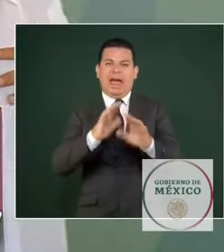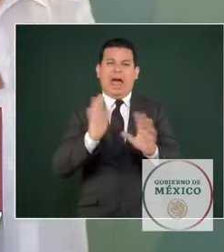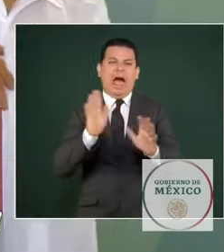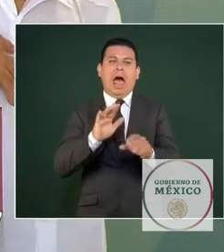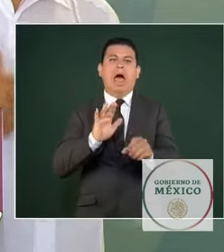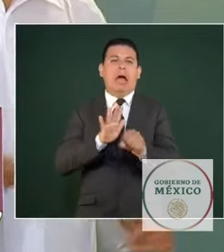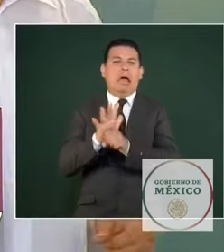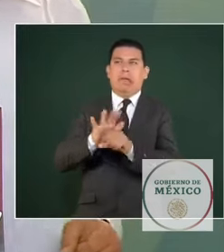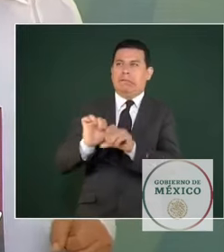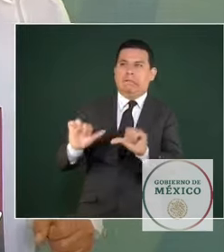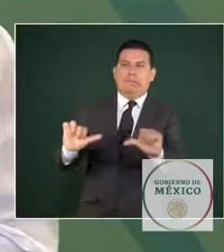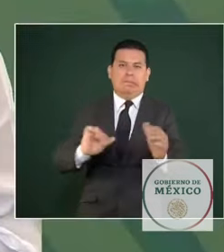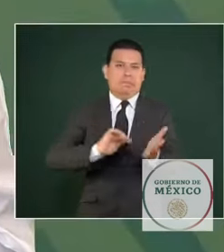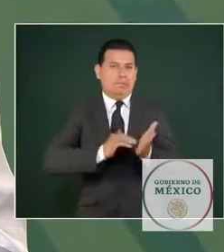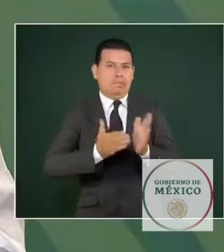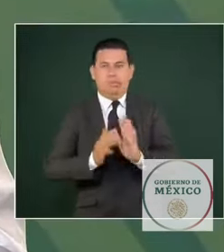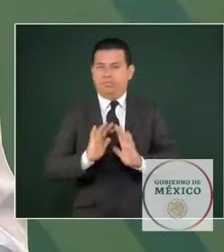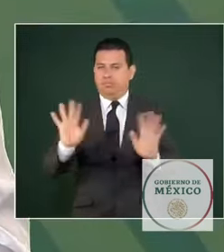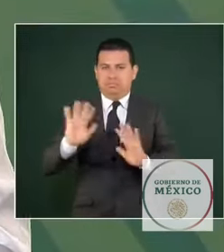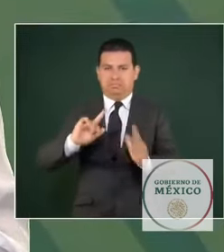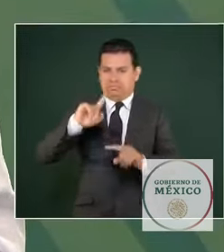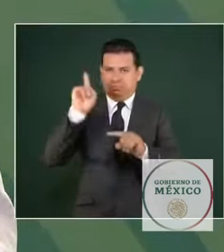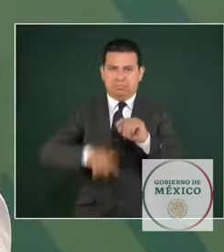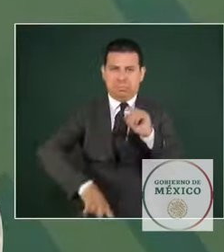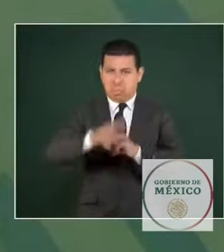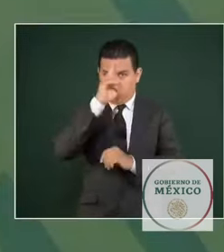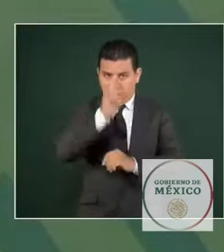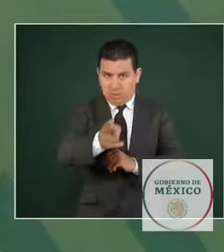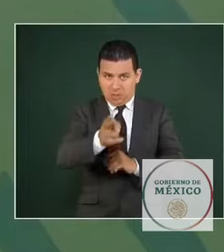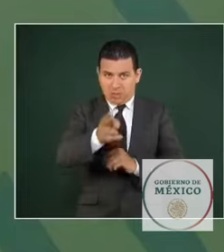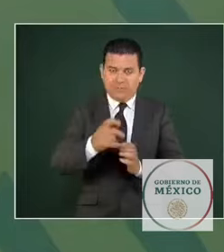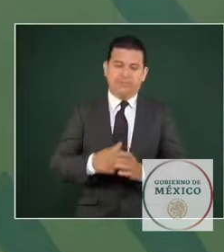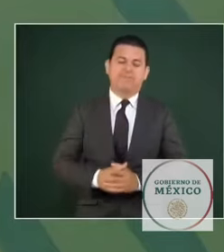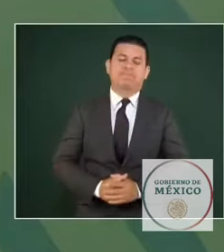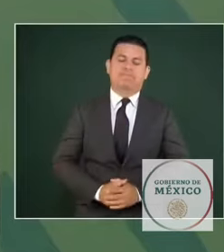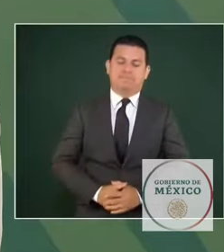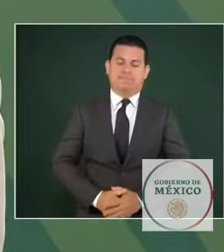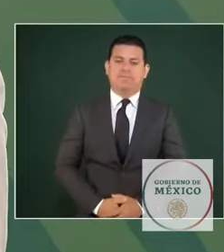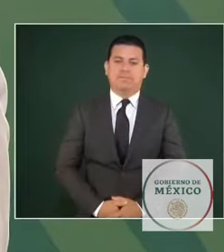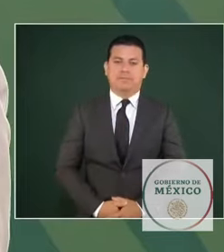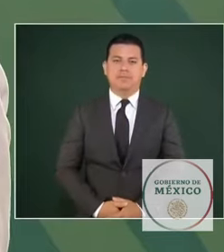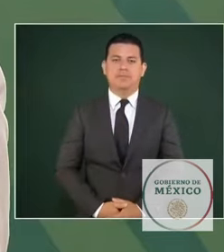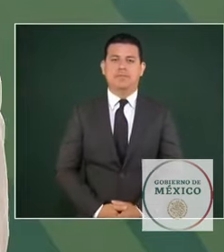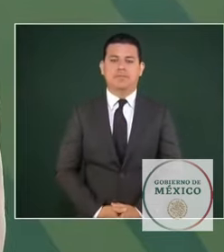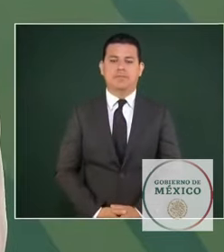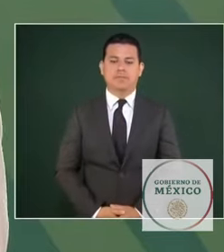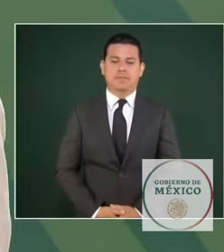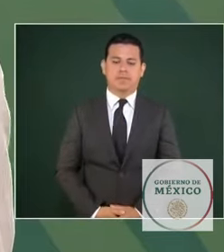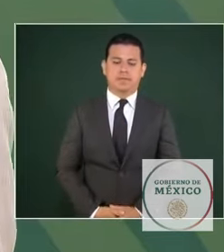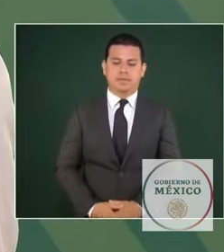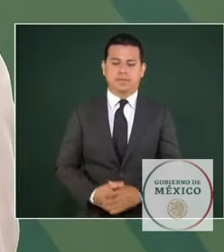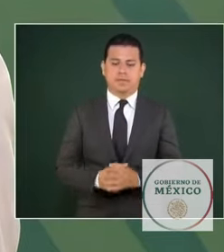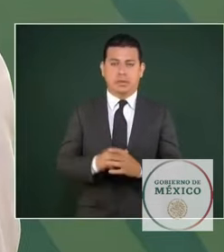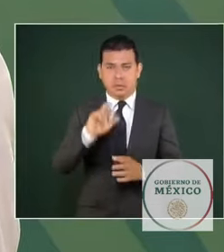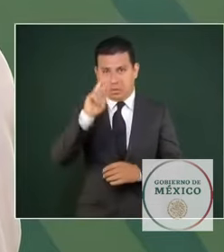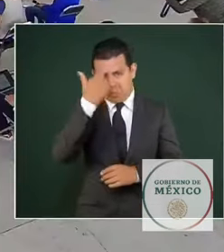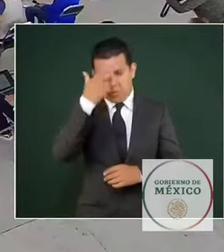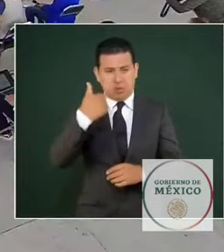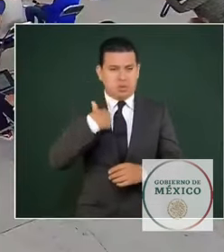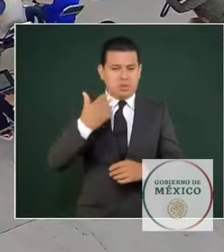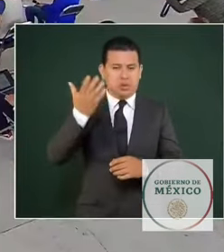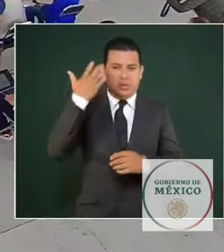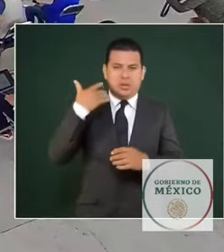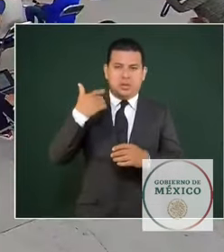responsabilidad del mismo gobierno y de las denuncias que se interponga. Si usted sabe de algún